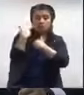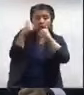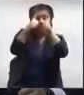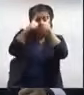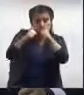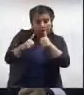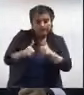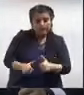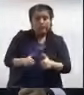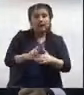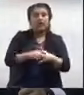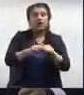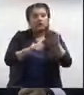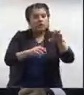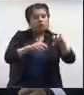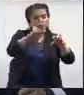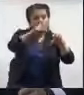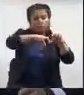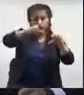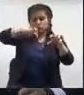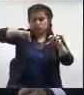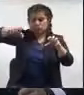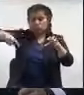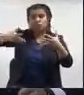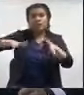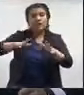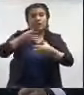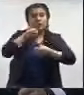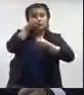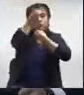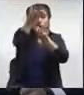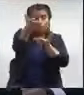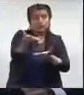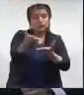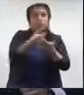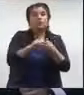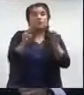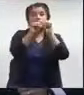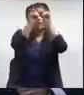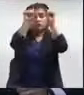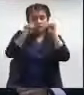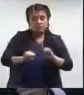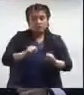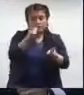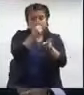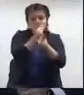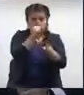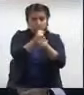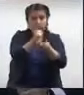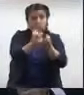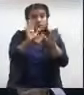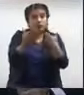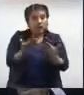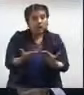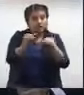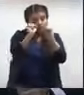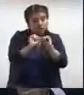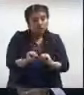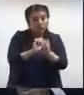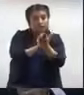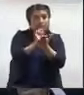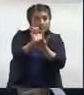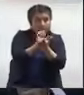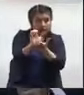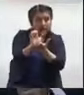analizar, clasificar y procesar la información a través de los medios idóneos que permitan prevenir hechos